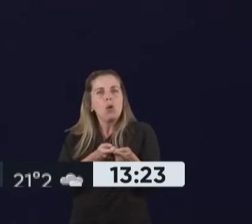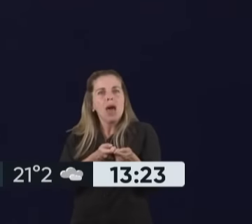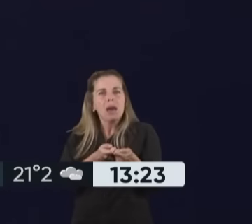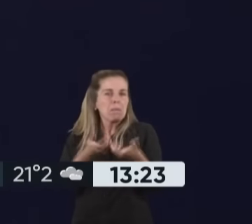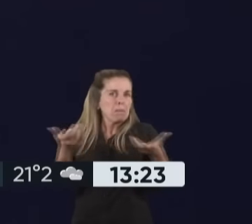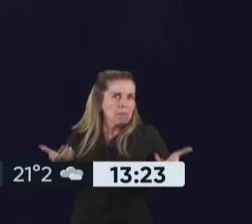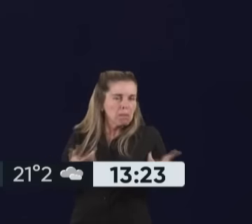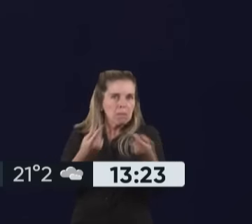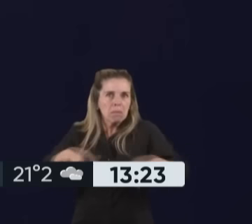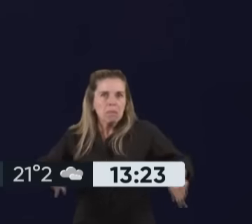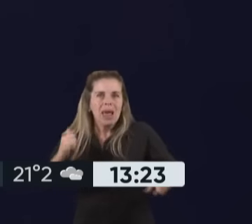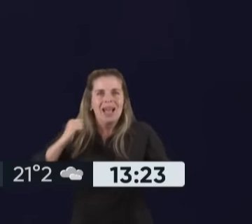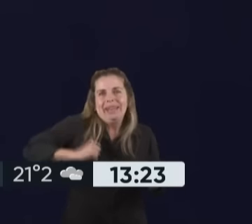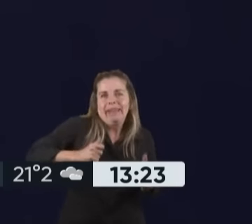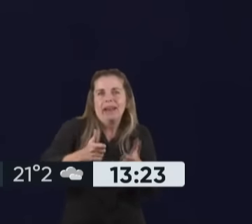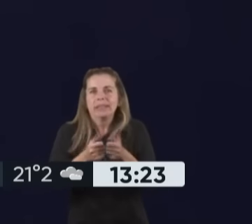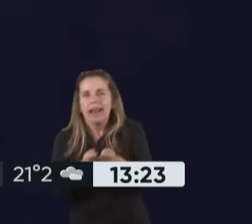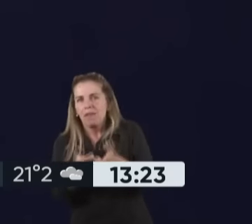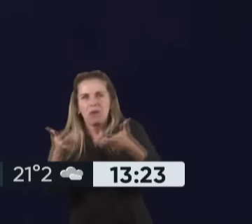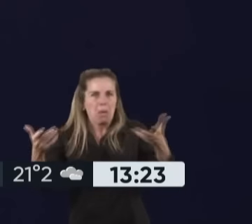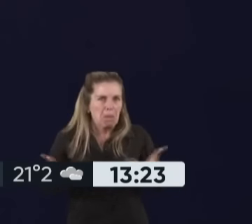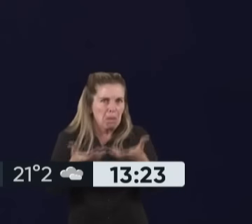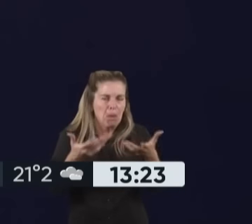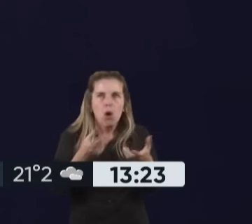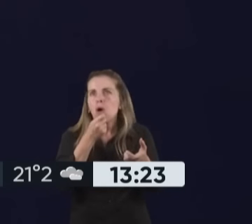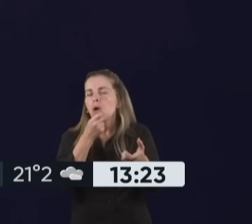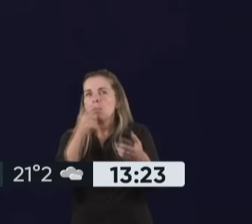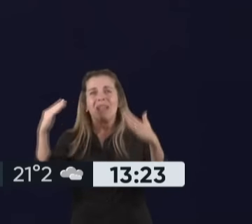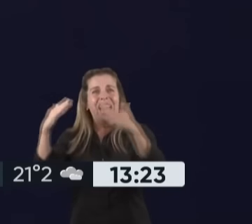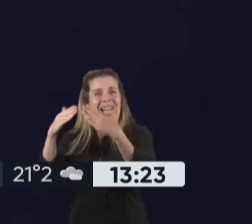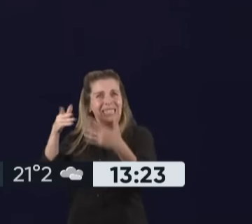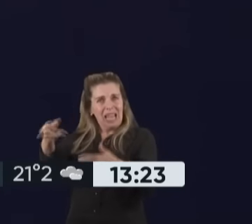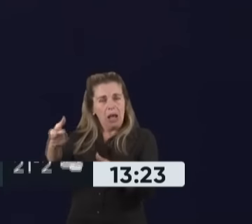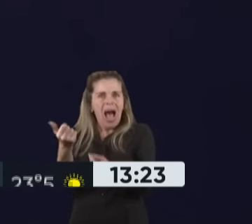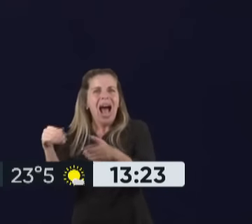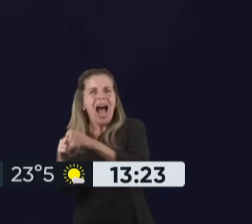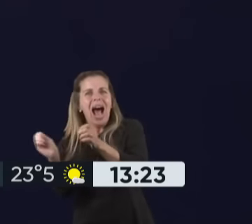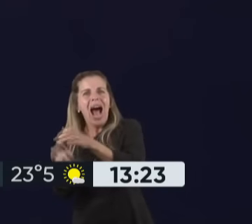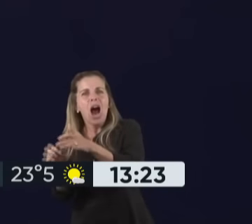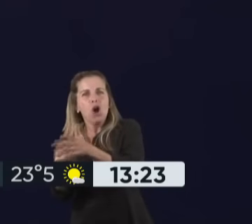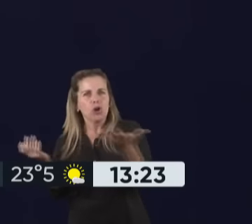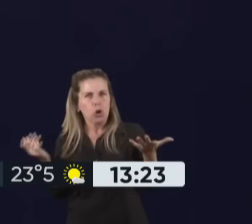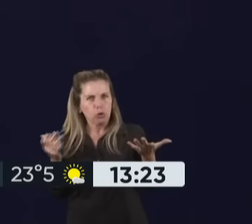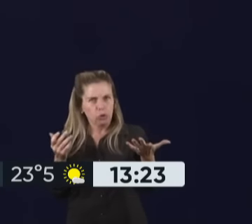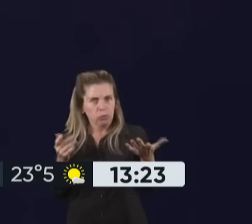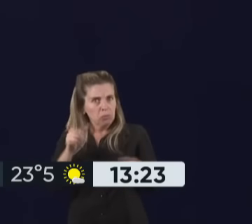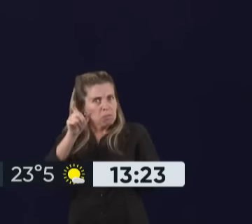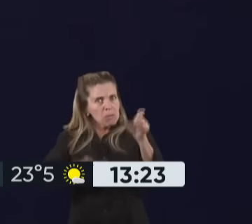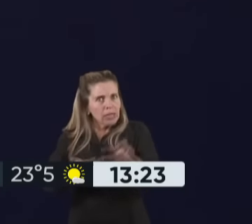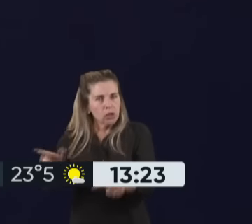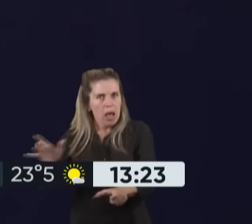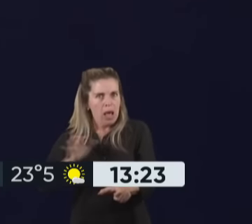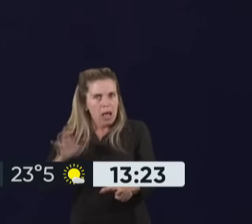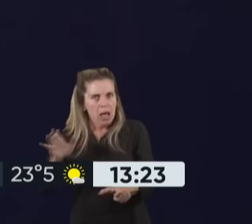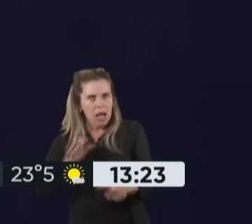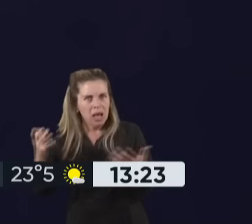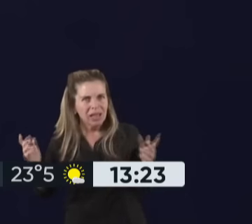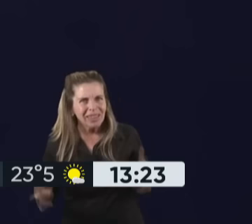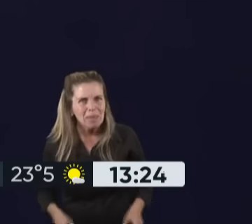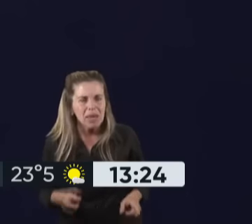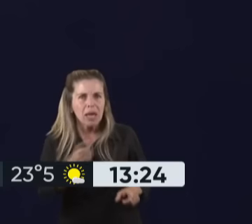lograron tener determinados ahorros o lo que sea. Hay pánico cuando hay una entradera, la gente